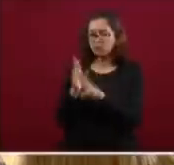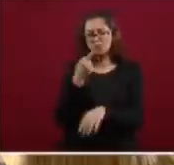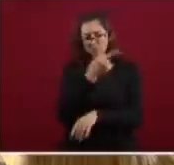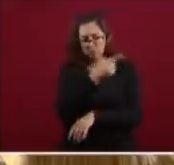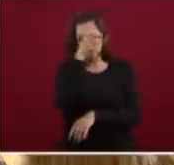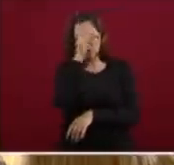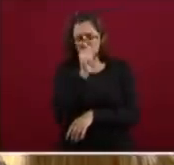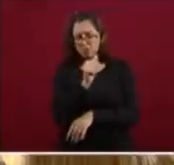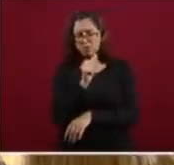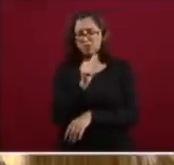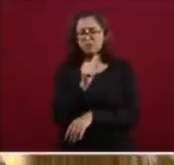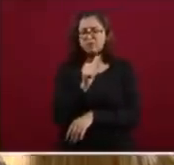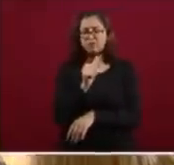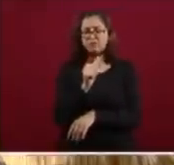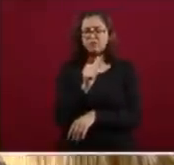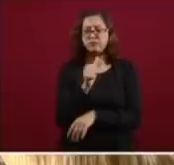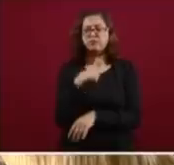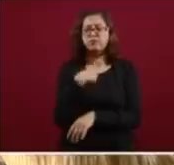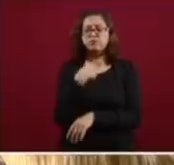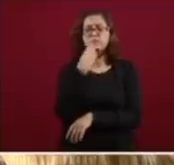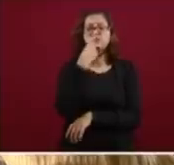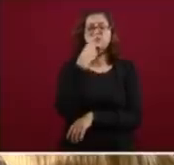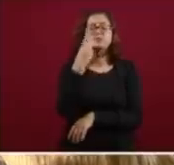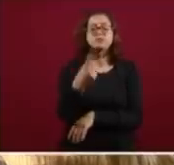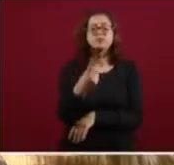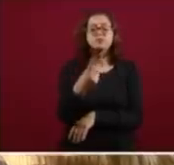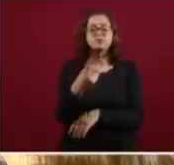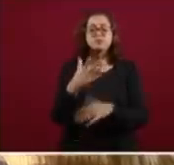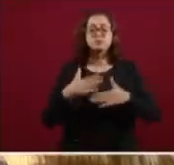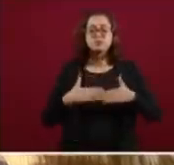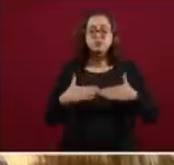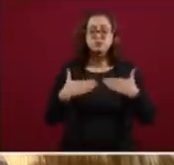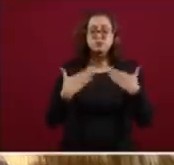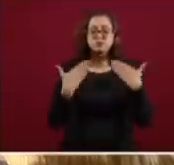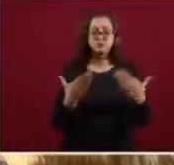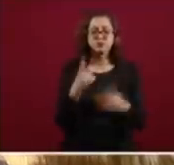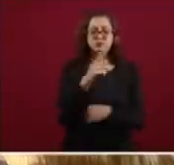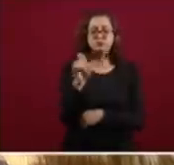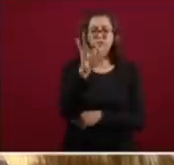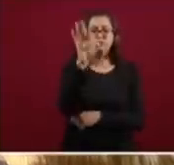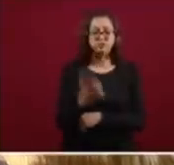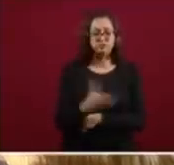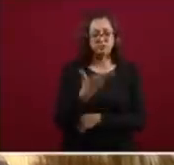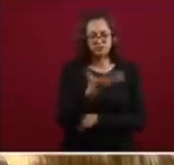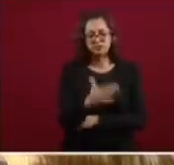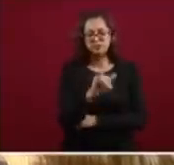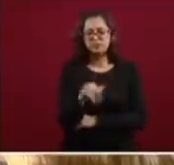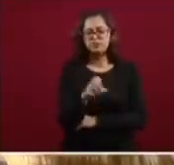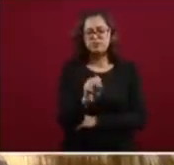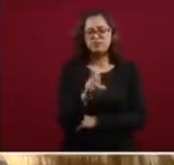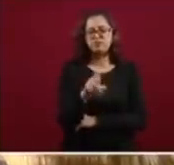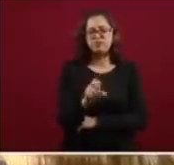quiero decir que le tengo toda la confianza a jesús ramírez